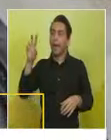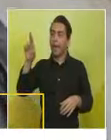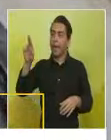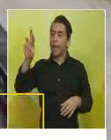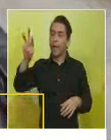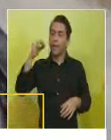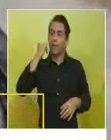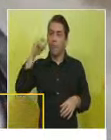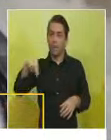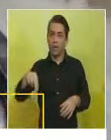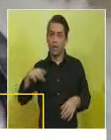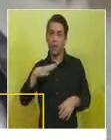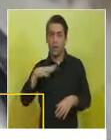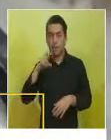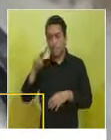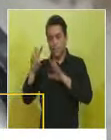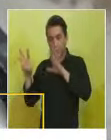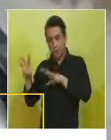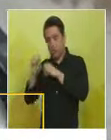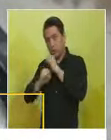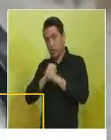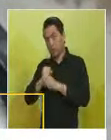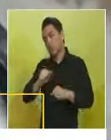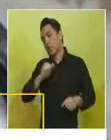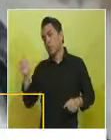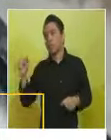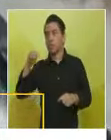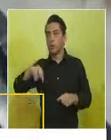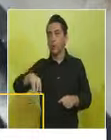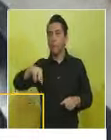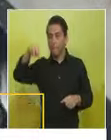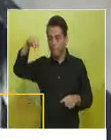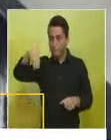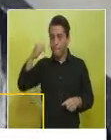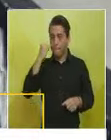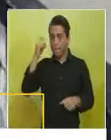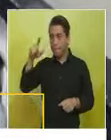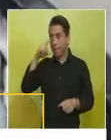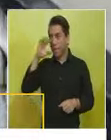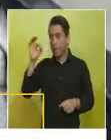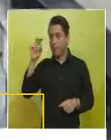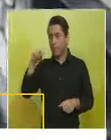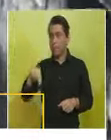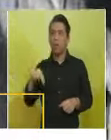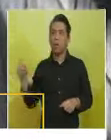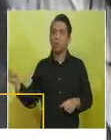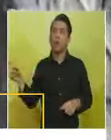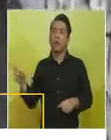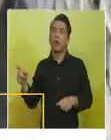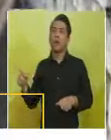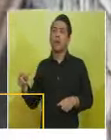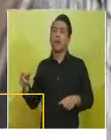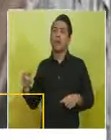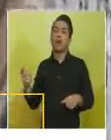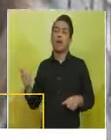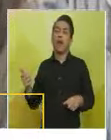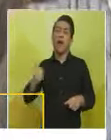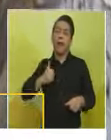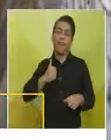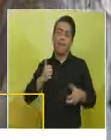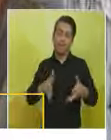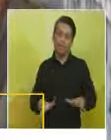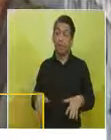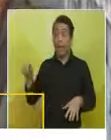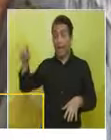de 28 años, y Milton Nelson Santamaría, de origen canadiense. En el lugar, el extranjero habría sido golpeado